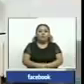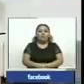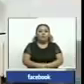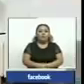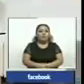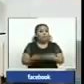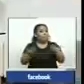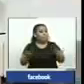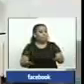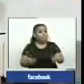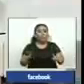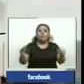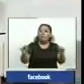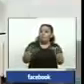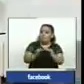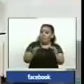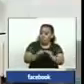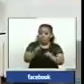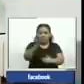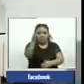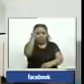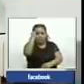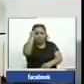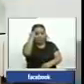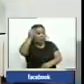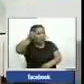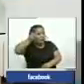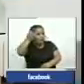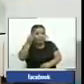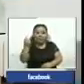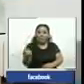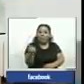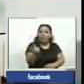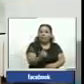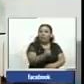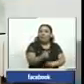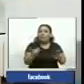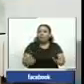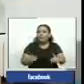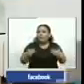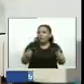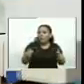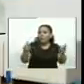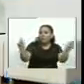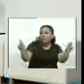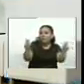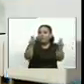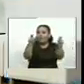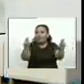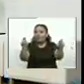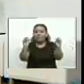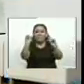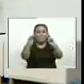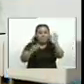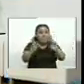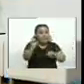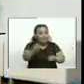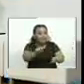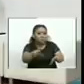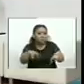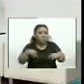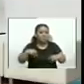Muy bien, y también queremos conocer la opinión de la población sobre celebrar estas festividades con pólvora.